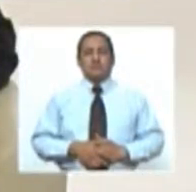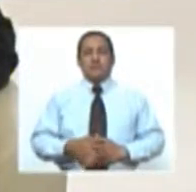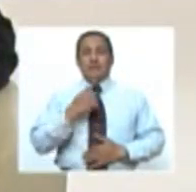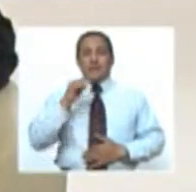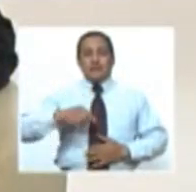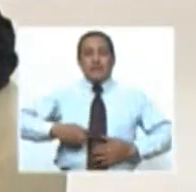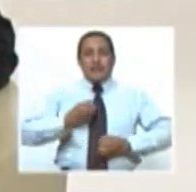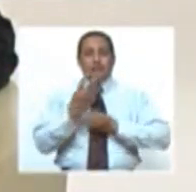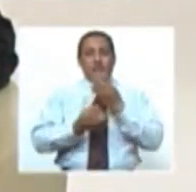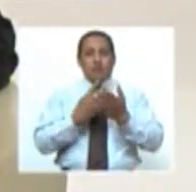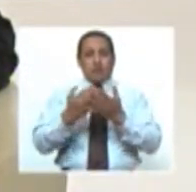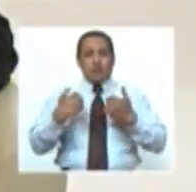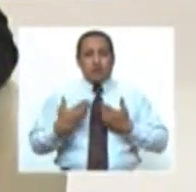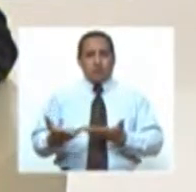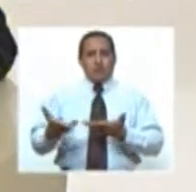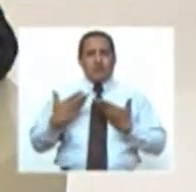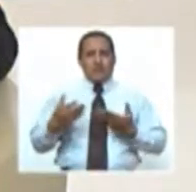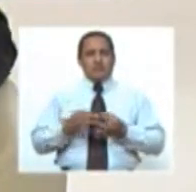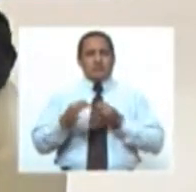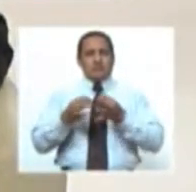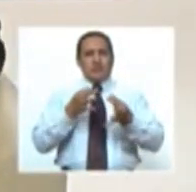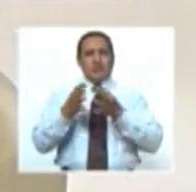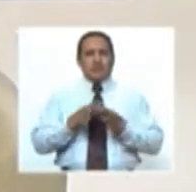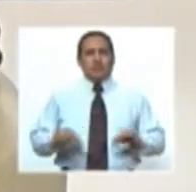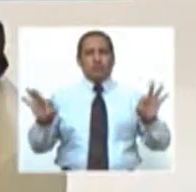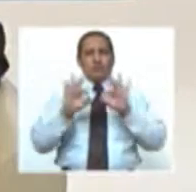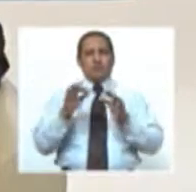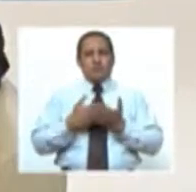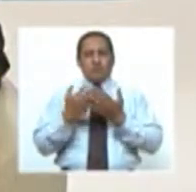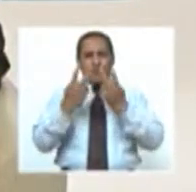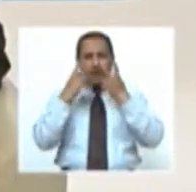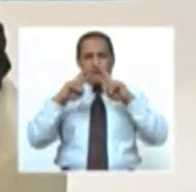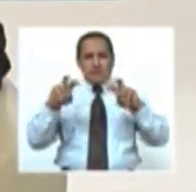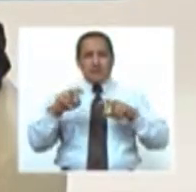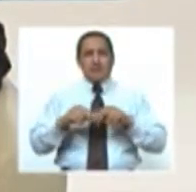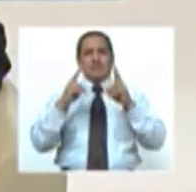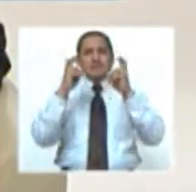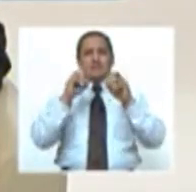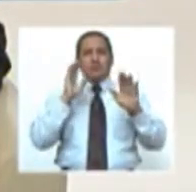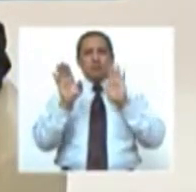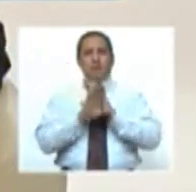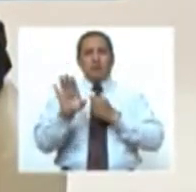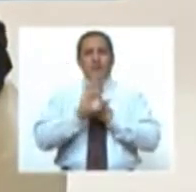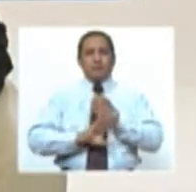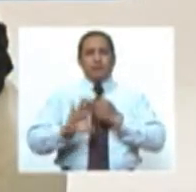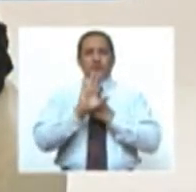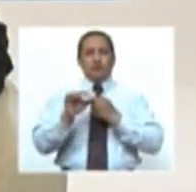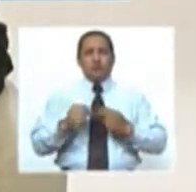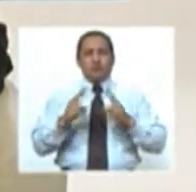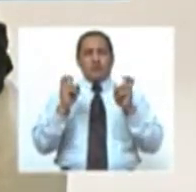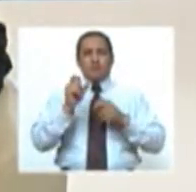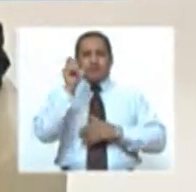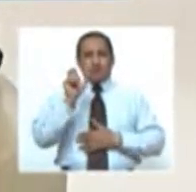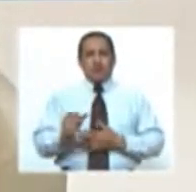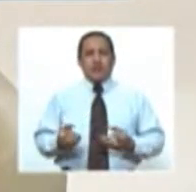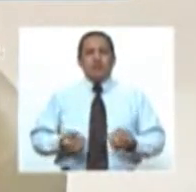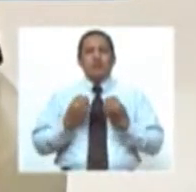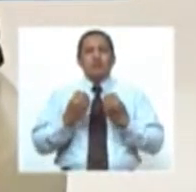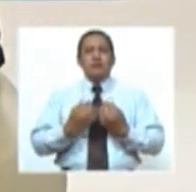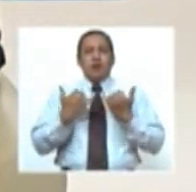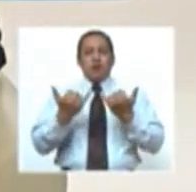Y ese era el informe que nos pone básicamente en contexto para poder revisar este tema de la protección de datos personales. Y es